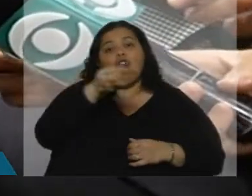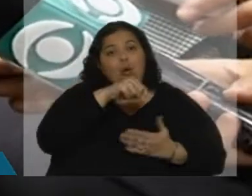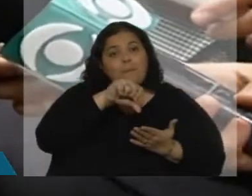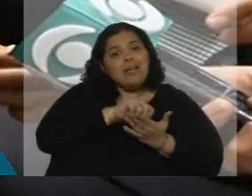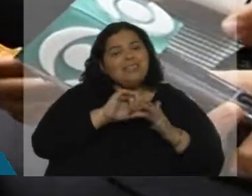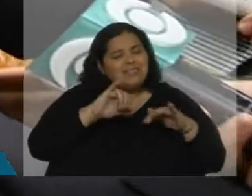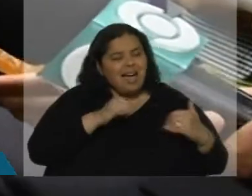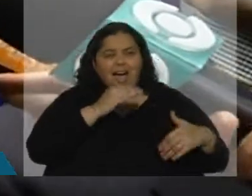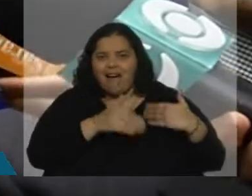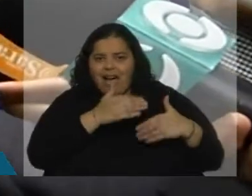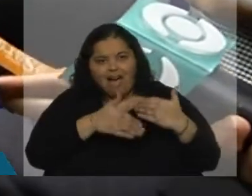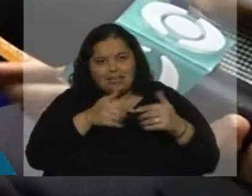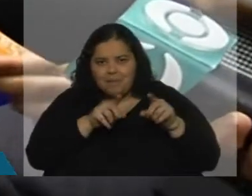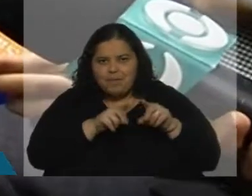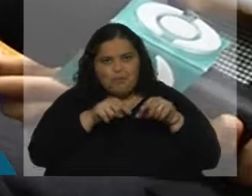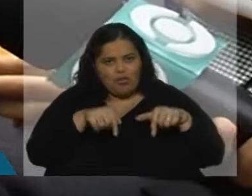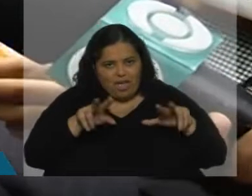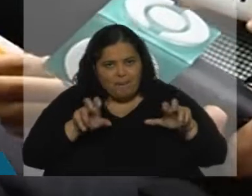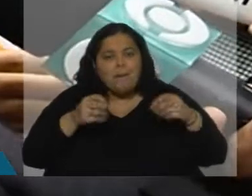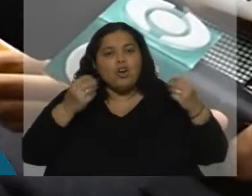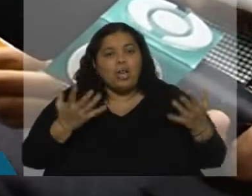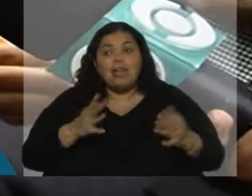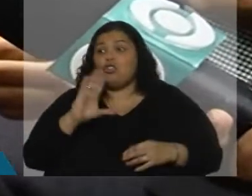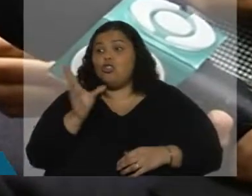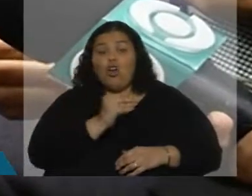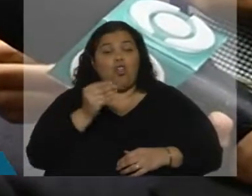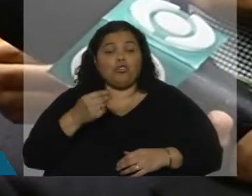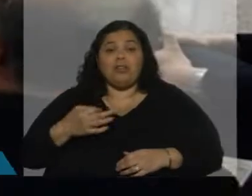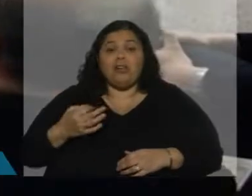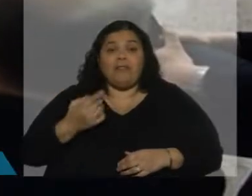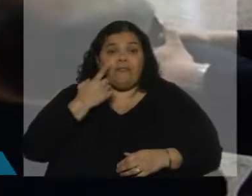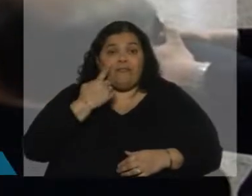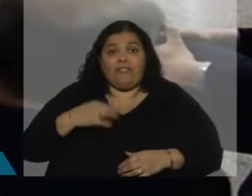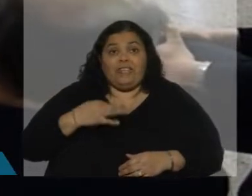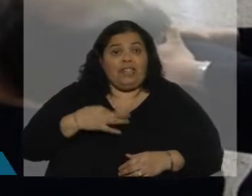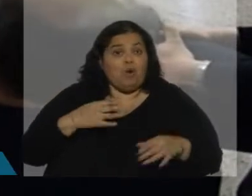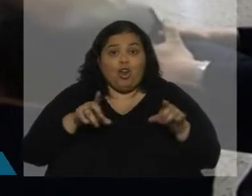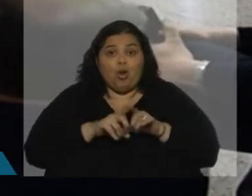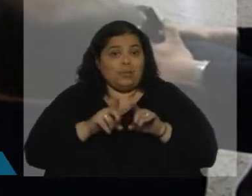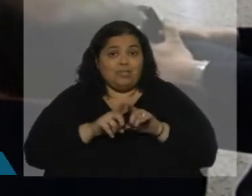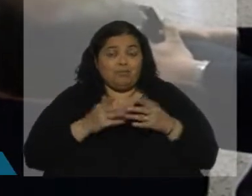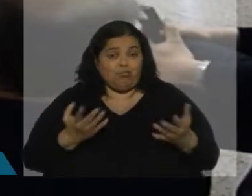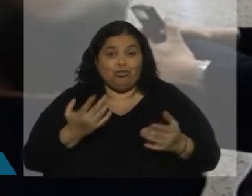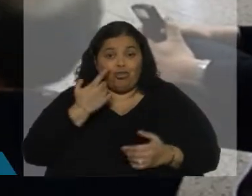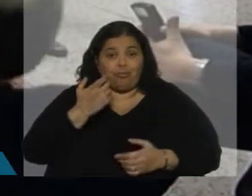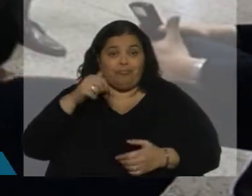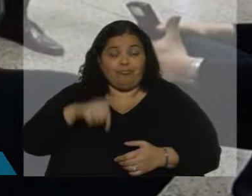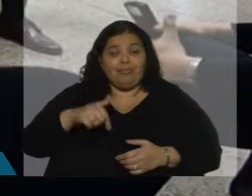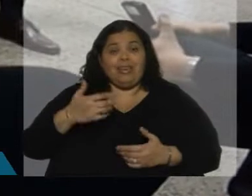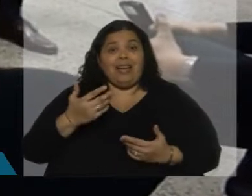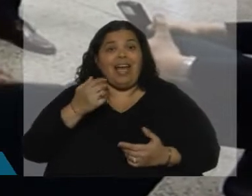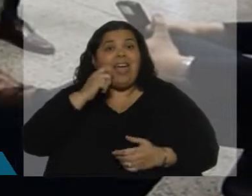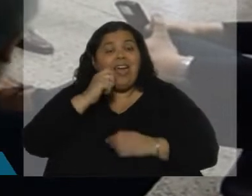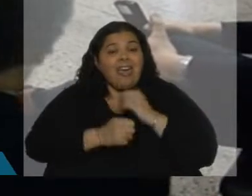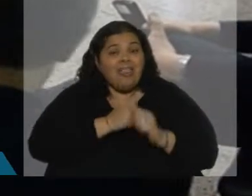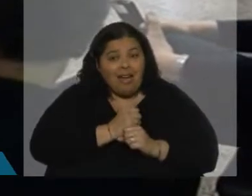en esto porque y bueno porque todos vivimos lo mismo es decir estamos viendo que nuestra edad y nuestra capacidad de vivir y de vivir